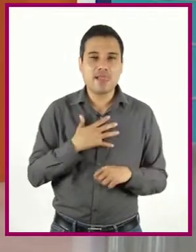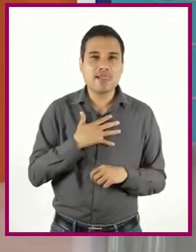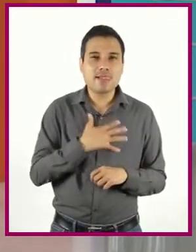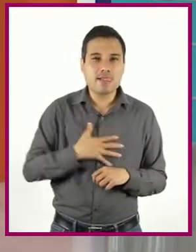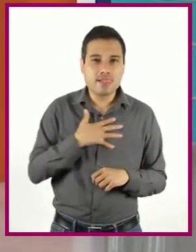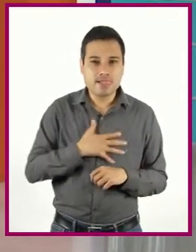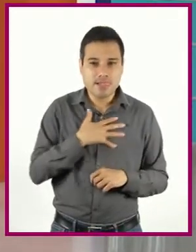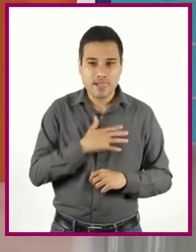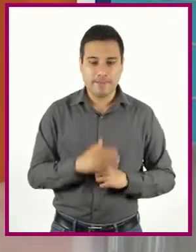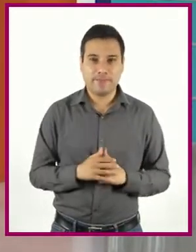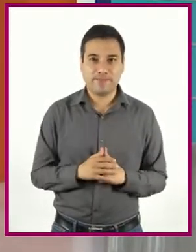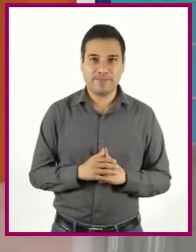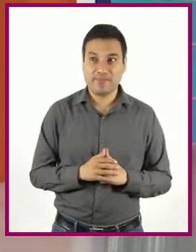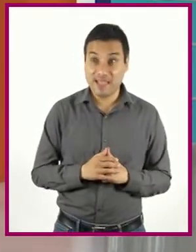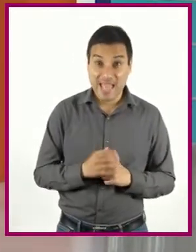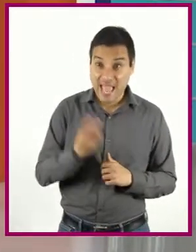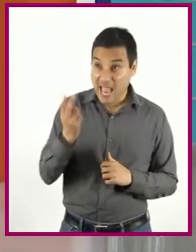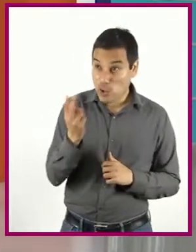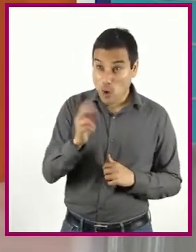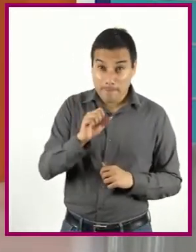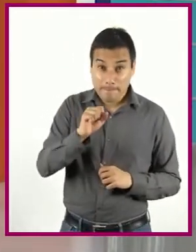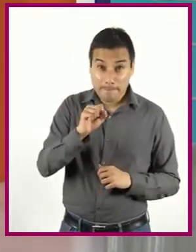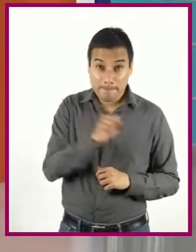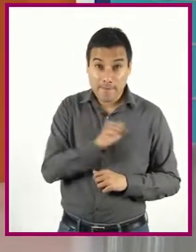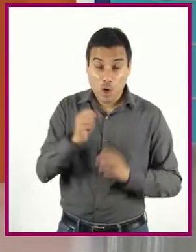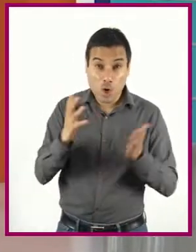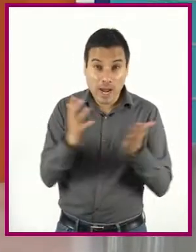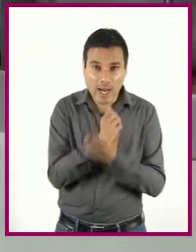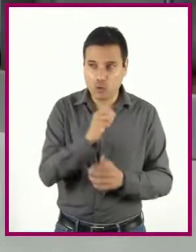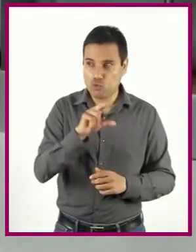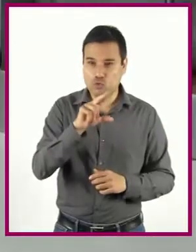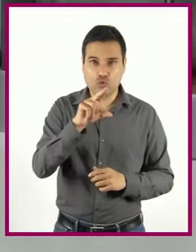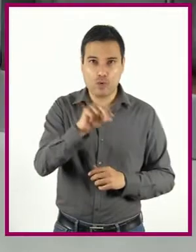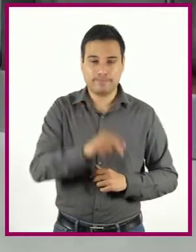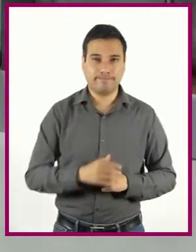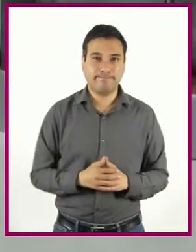No dejemos que estos dos villanos se salgan con la suya.